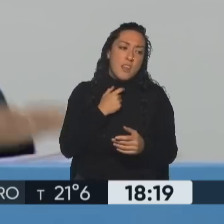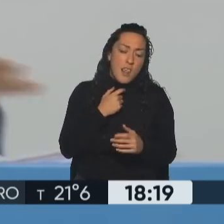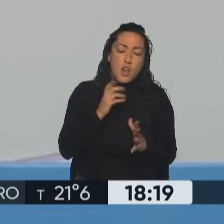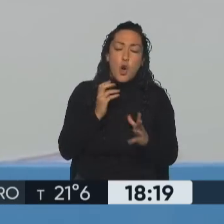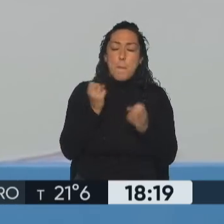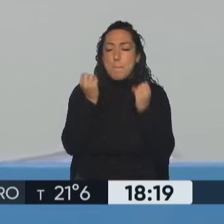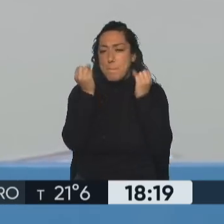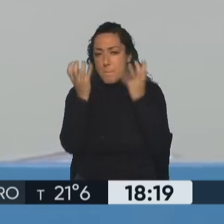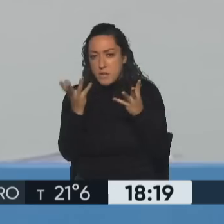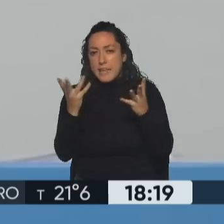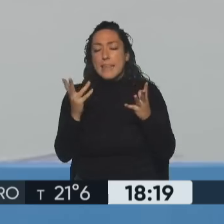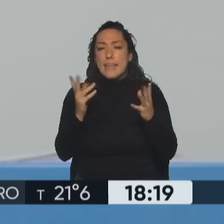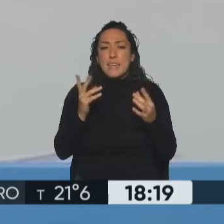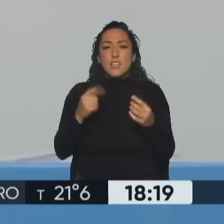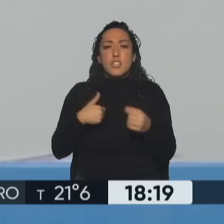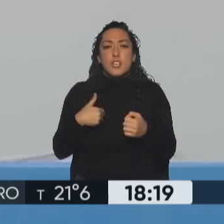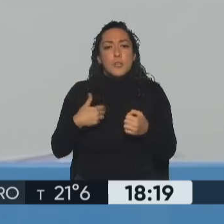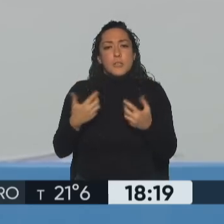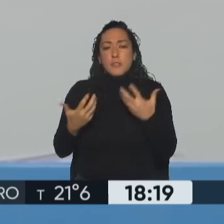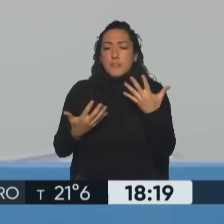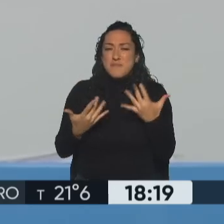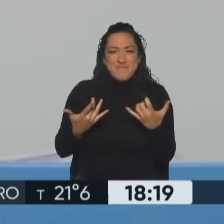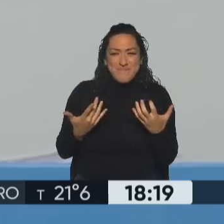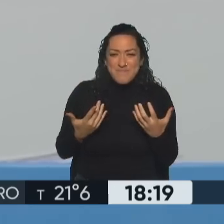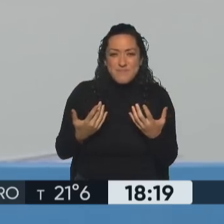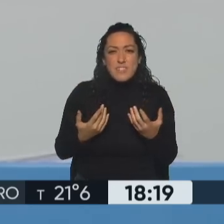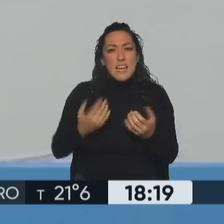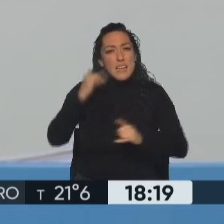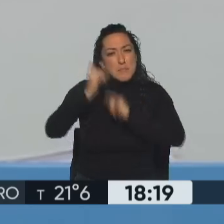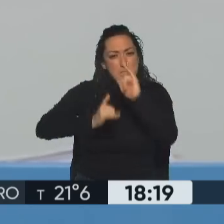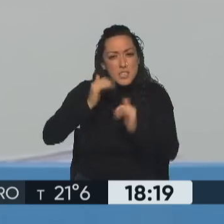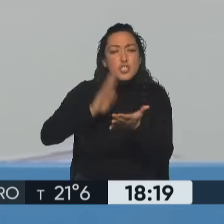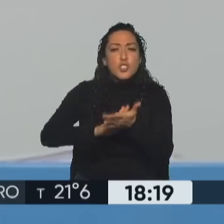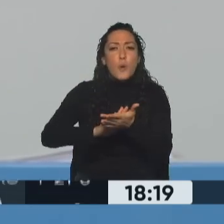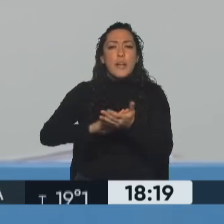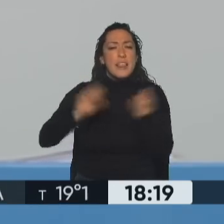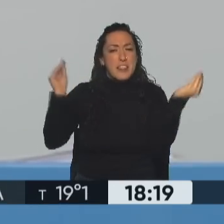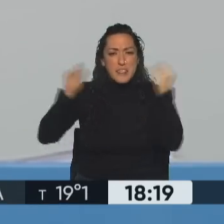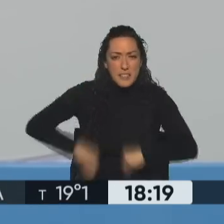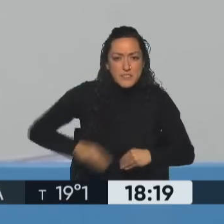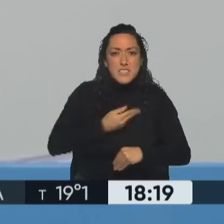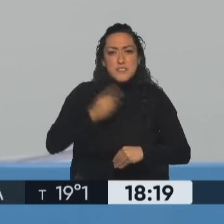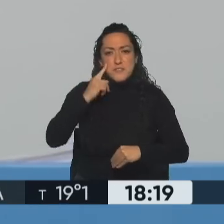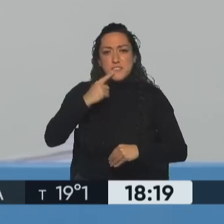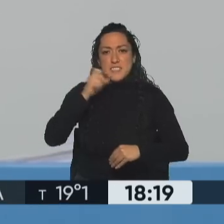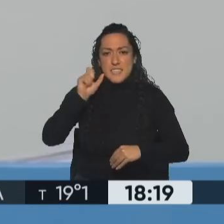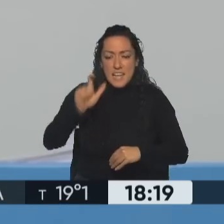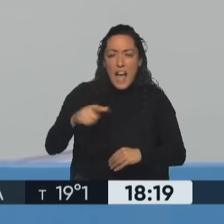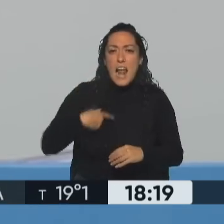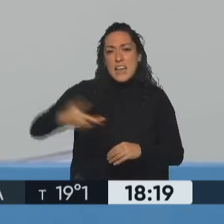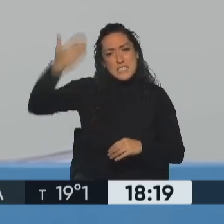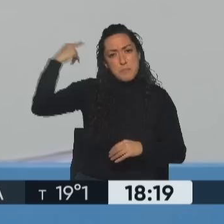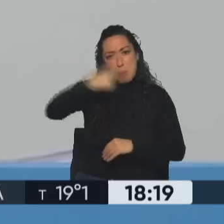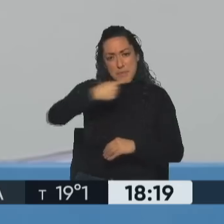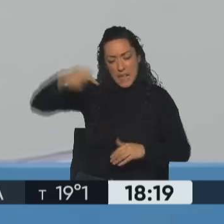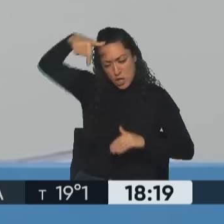Quiero porque también tener que decodificar esto del déficit fiscal. La semana pasada yo me fui